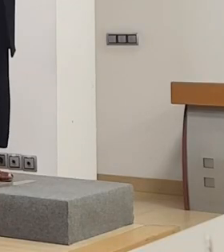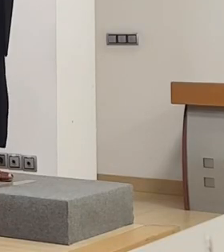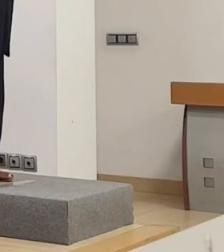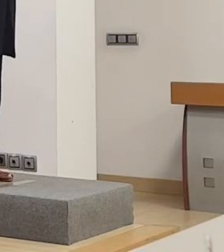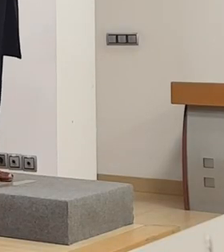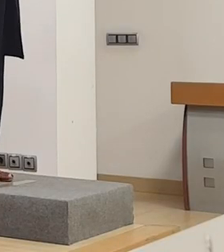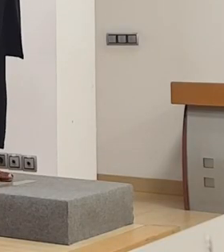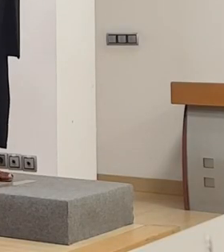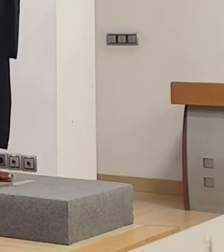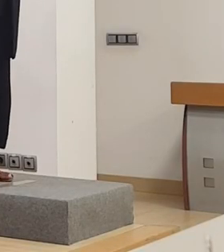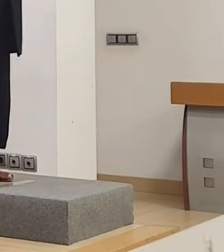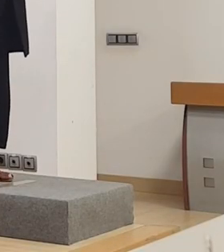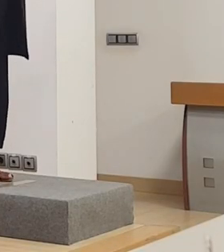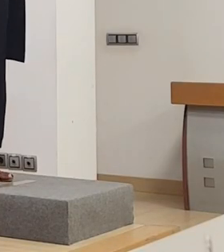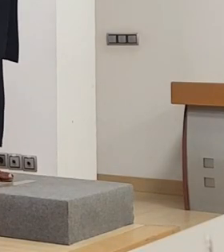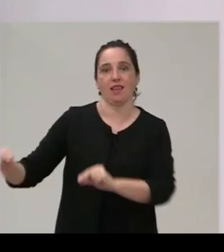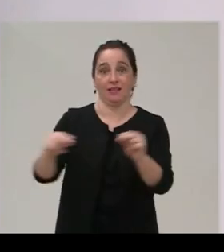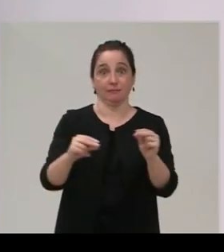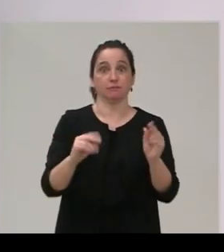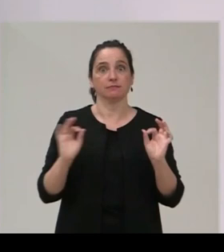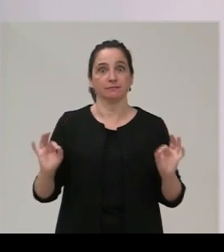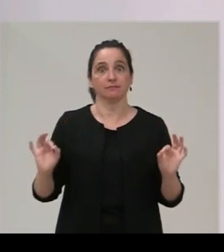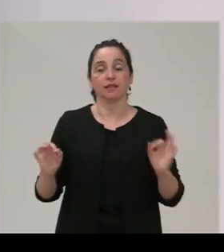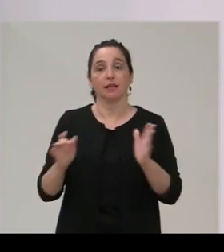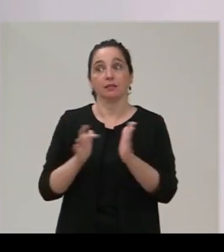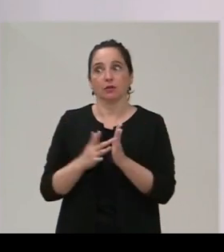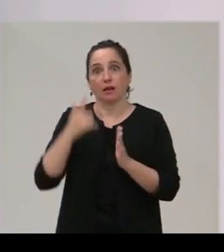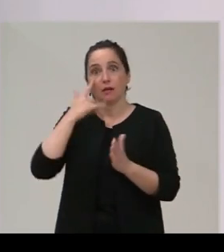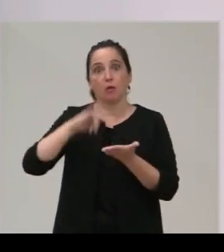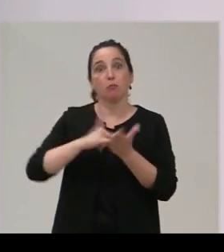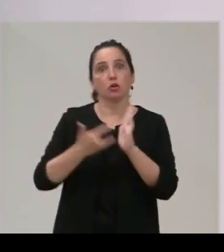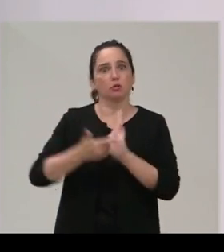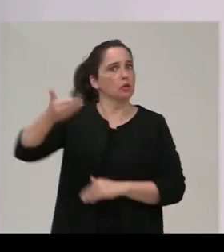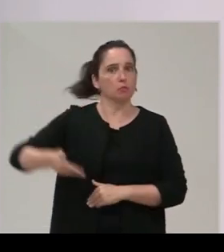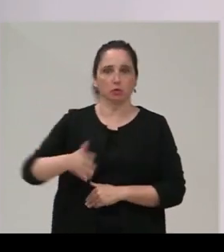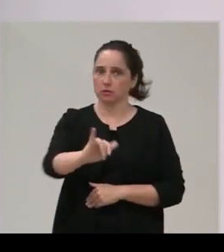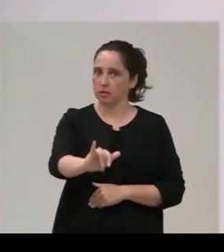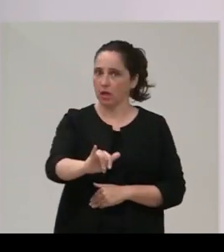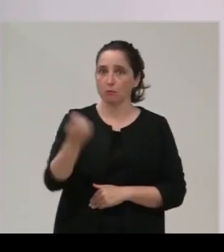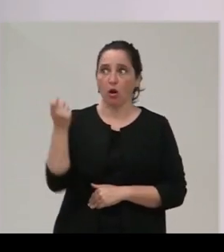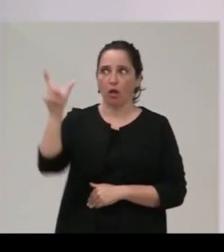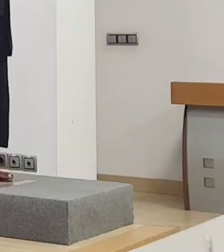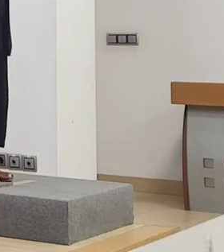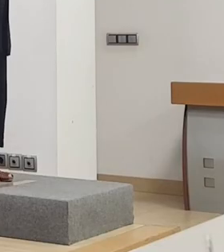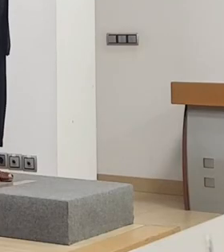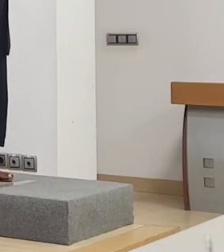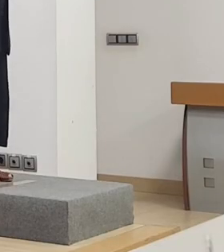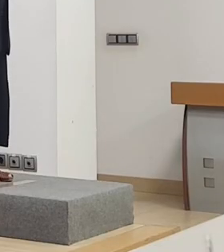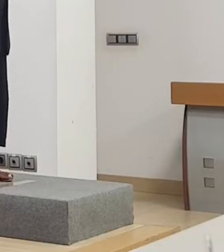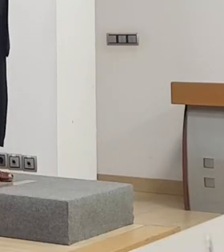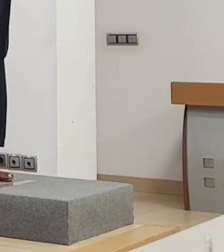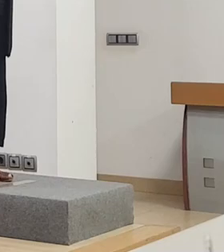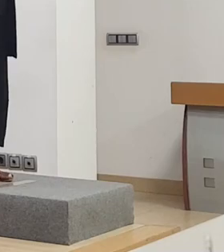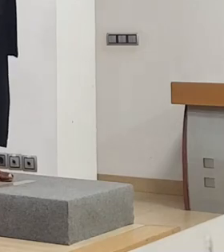consejerías y en donde como han podido ir hay proyectos importantes por el importe como es